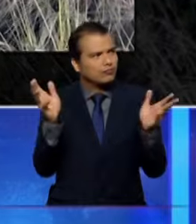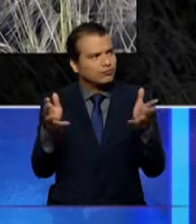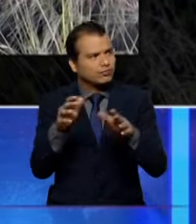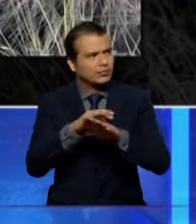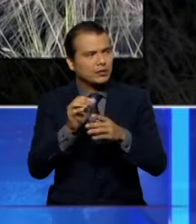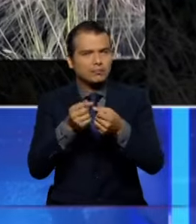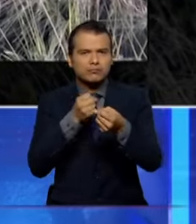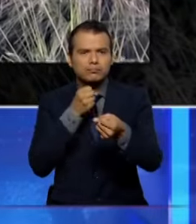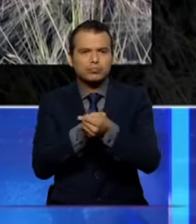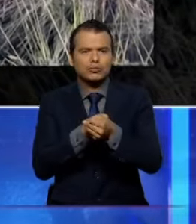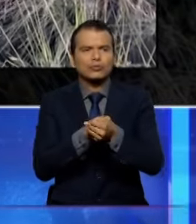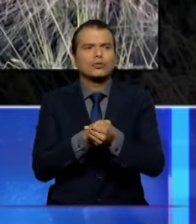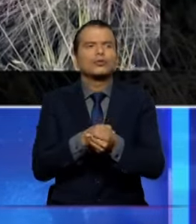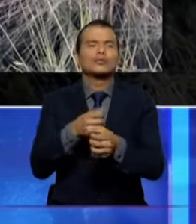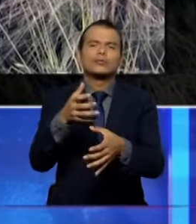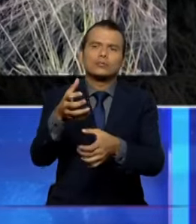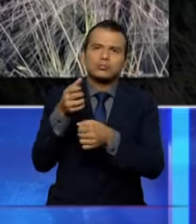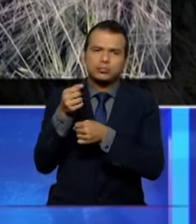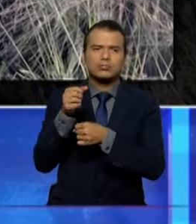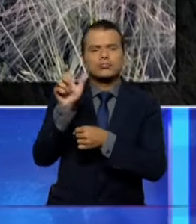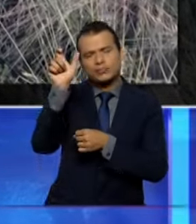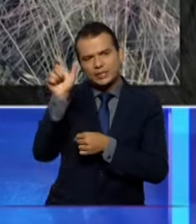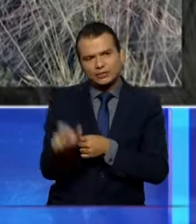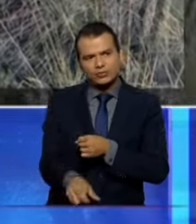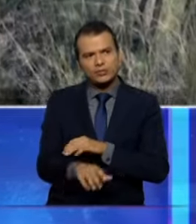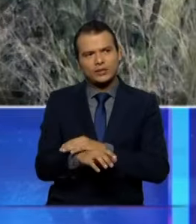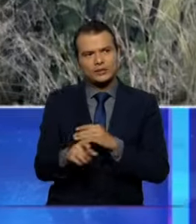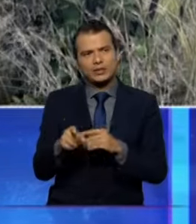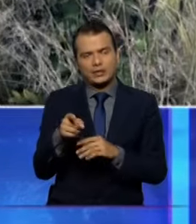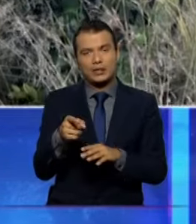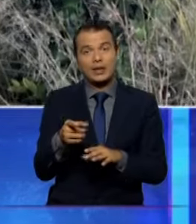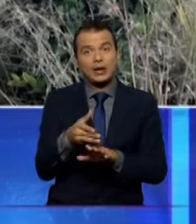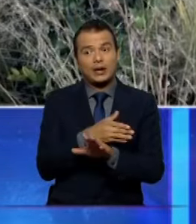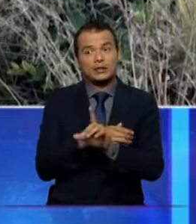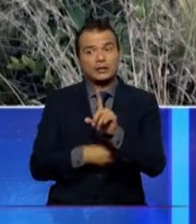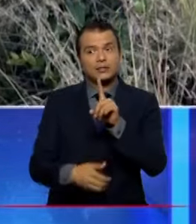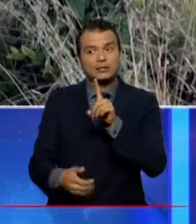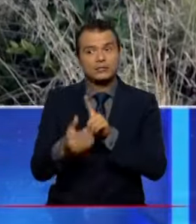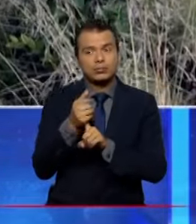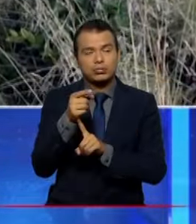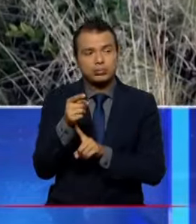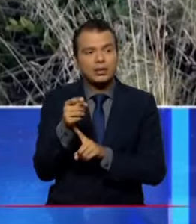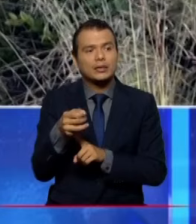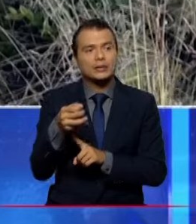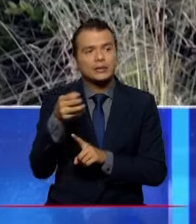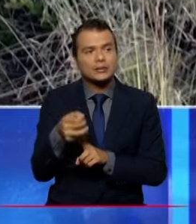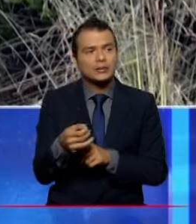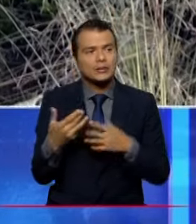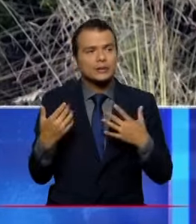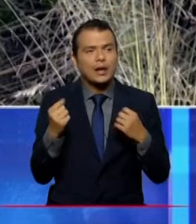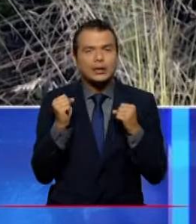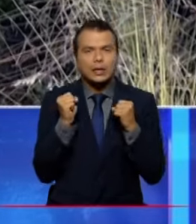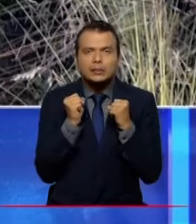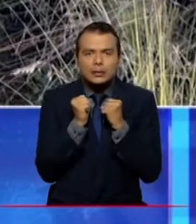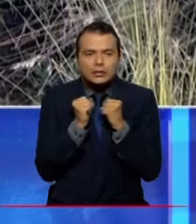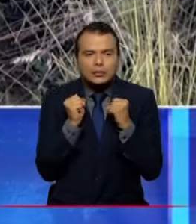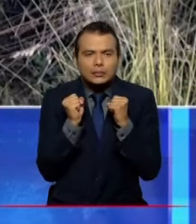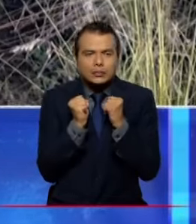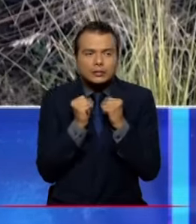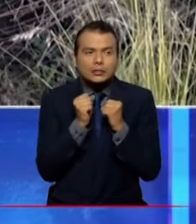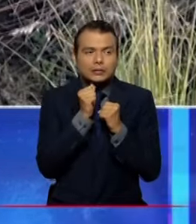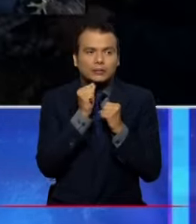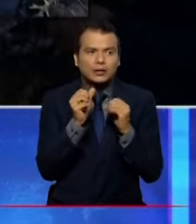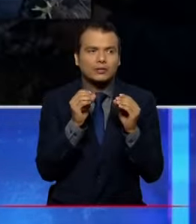este operativo, lograron estabilizar al extranjero que en el momento cuando fue encontrado ya sufría de hipotermia y tenía